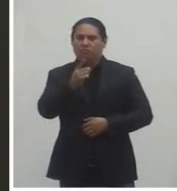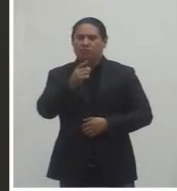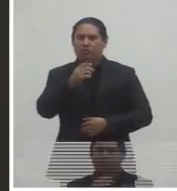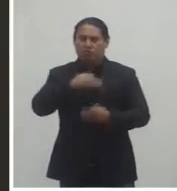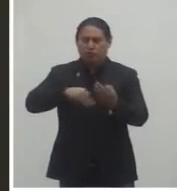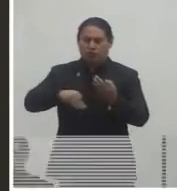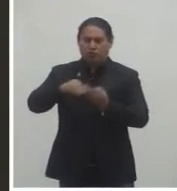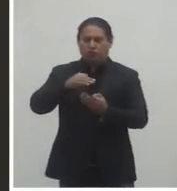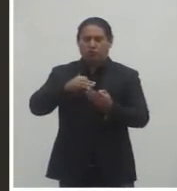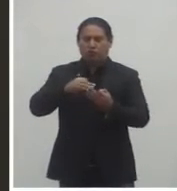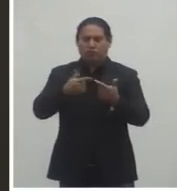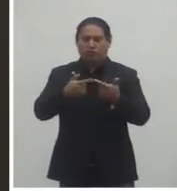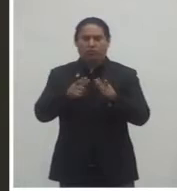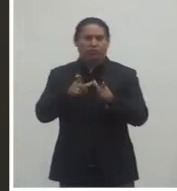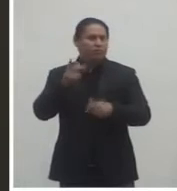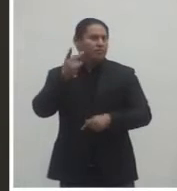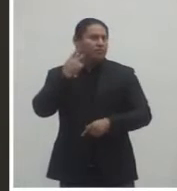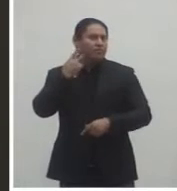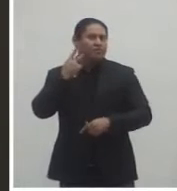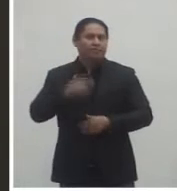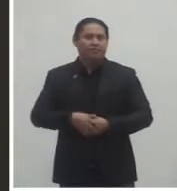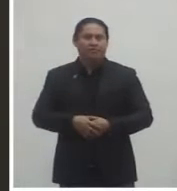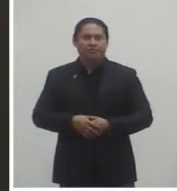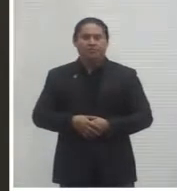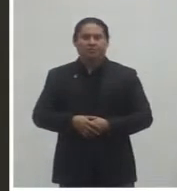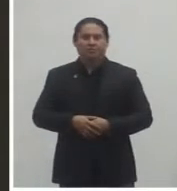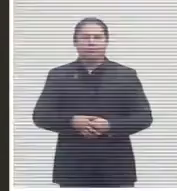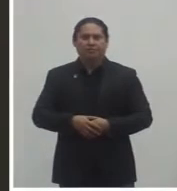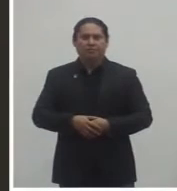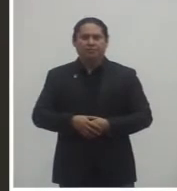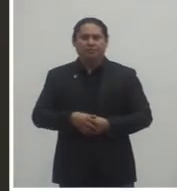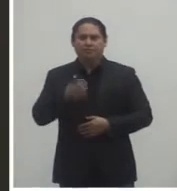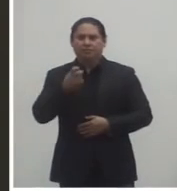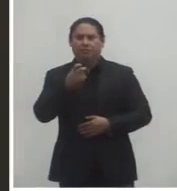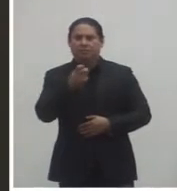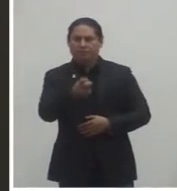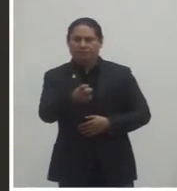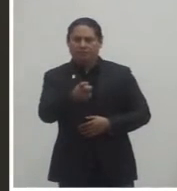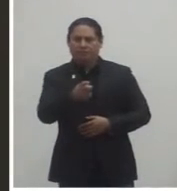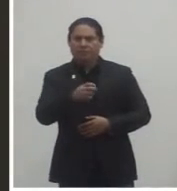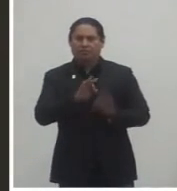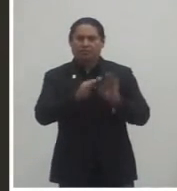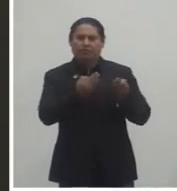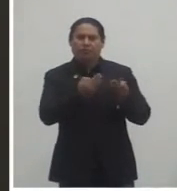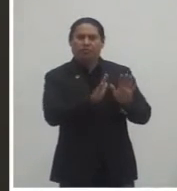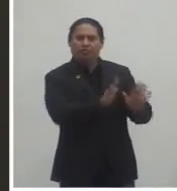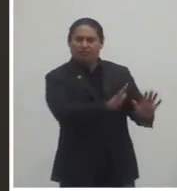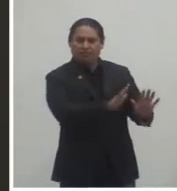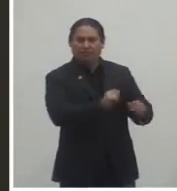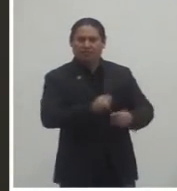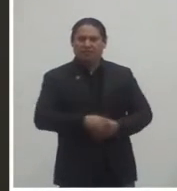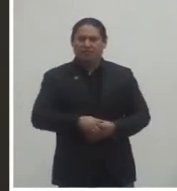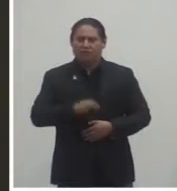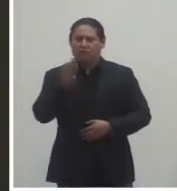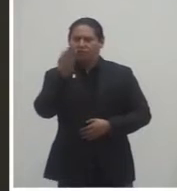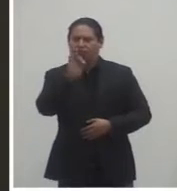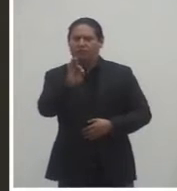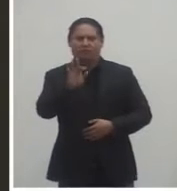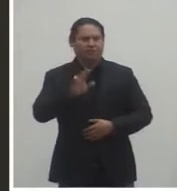los partidos están en esa situación, y eso es